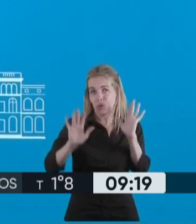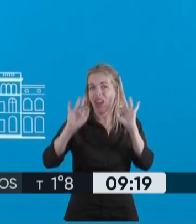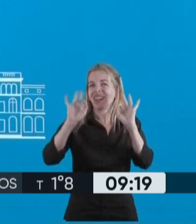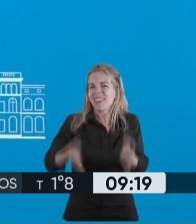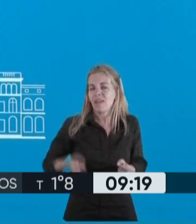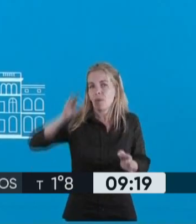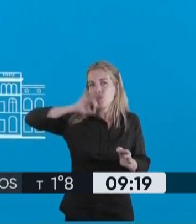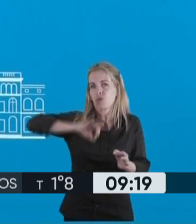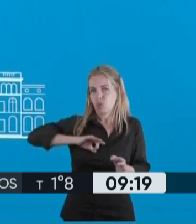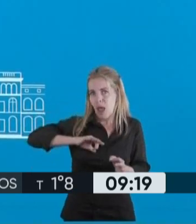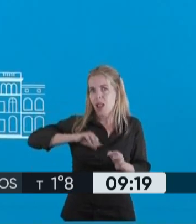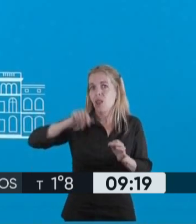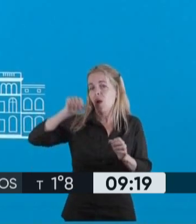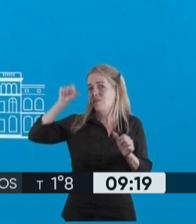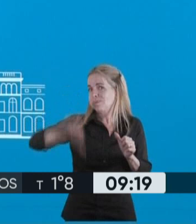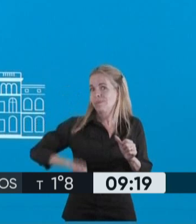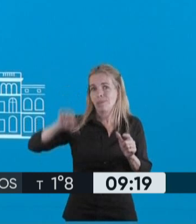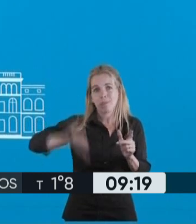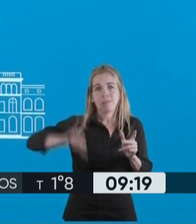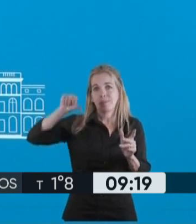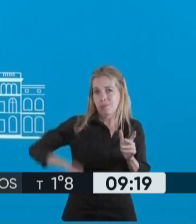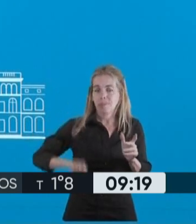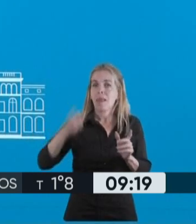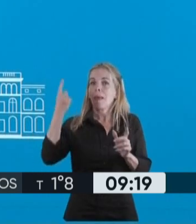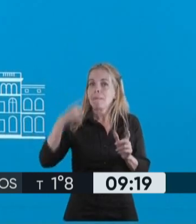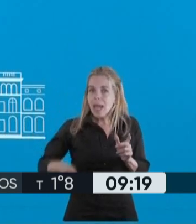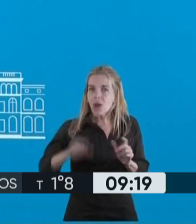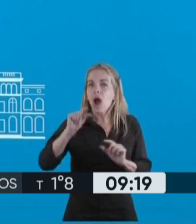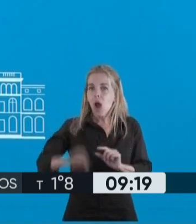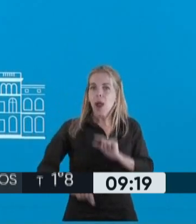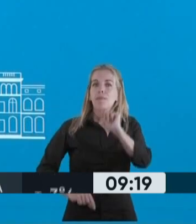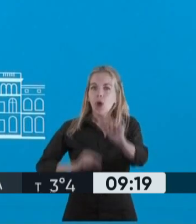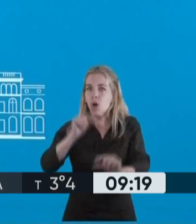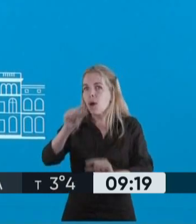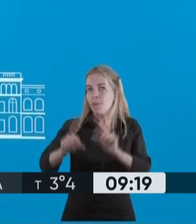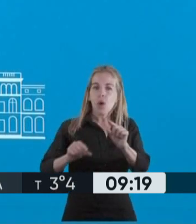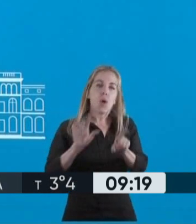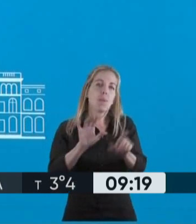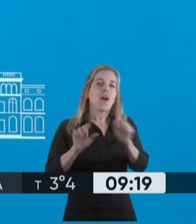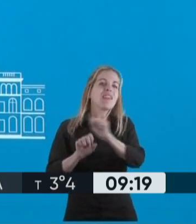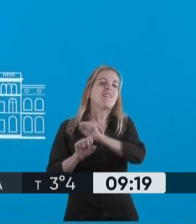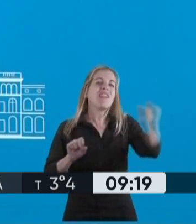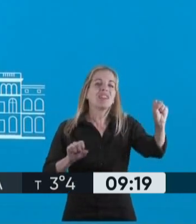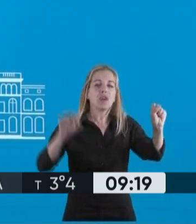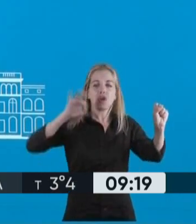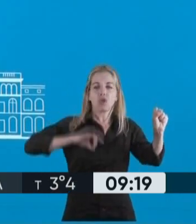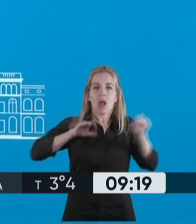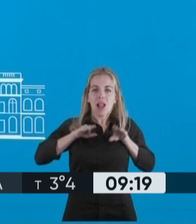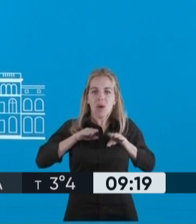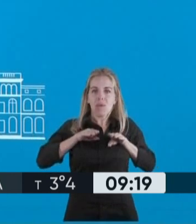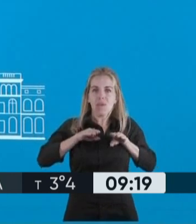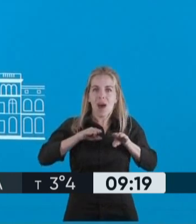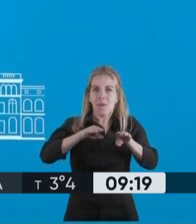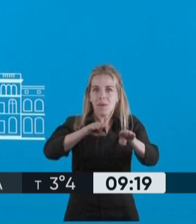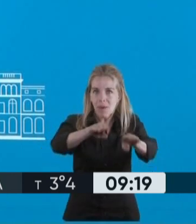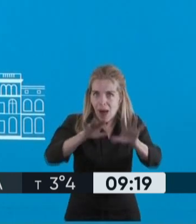registrado está, no alcanza, nunca alcanza, pero el salario registrado está yendo a la par de la inflación y las paritarias que se han reabierto así lo